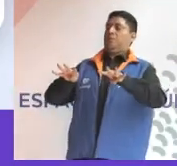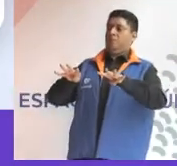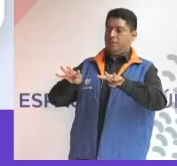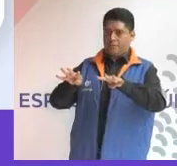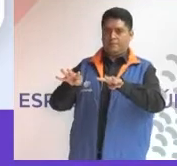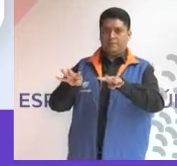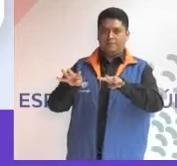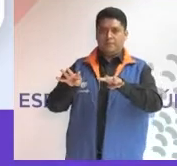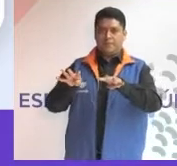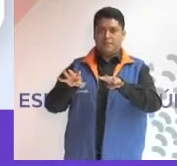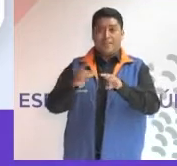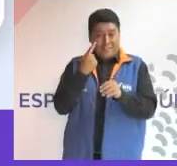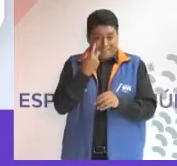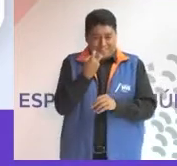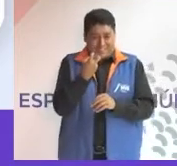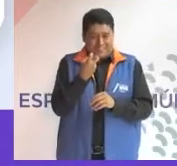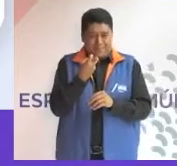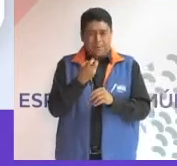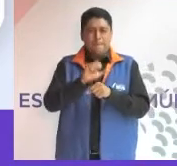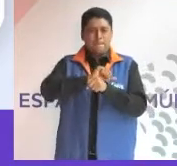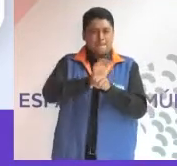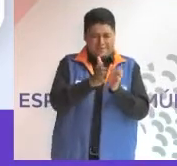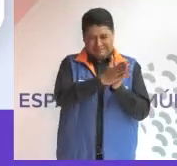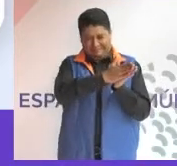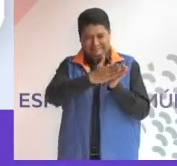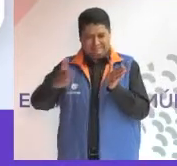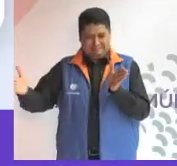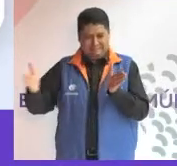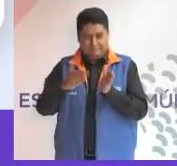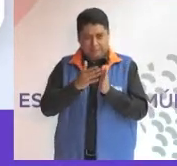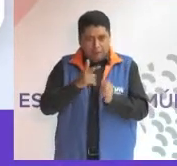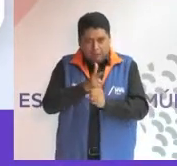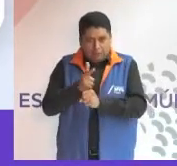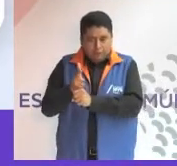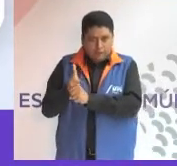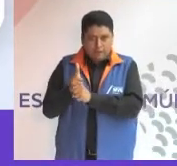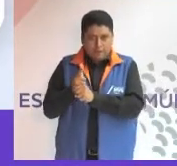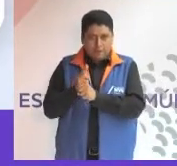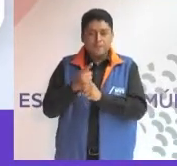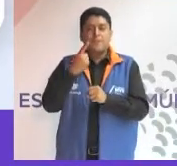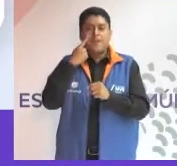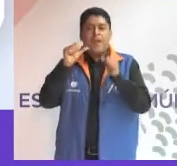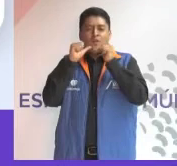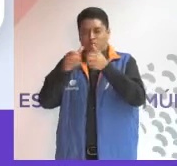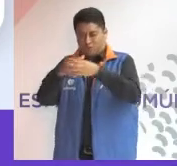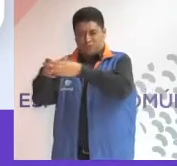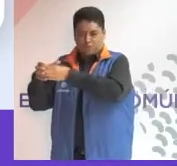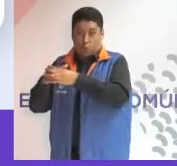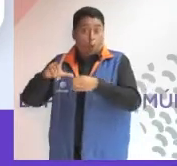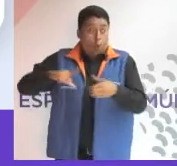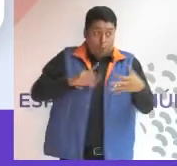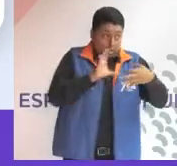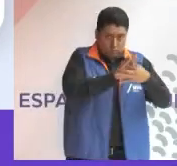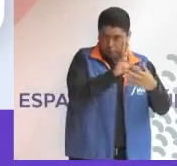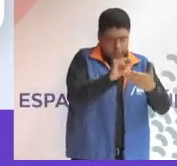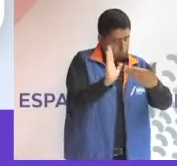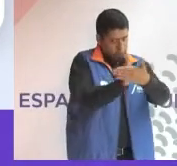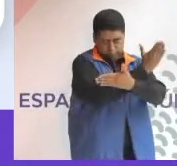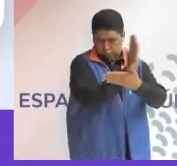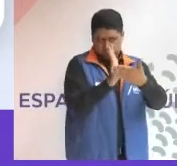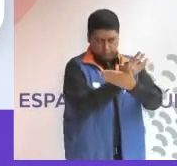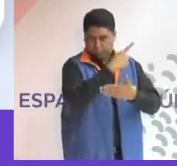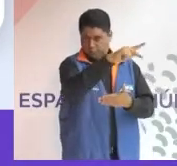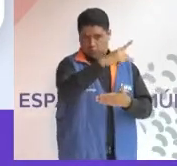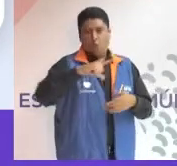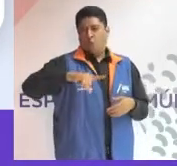la sociedad civil, empresas, o sea, la sociedad civil, acuérdense que es todo menos gobierno. Y las personas que están en